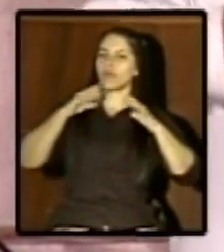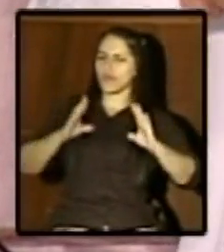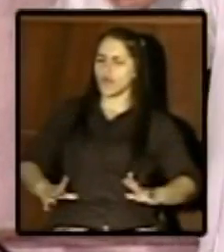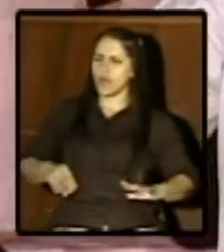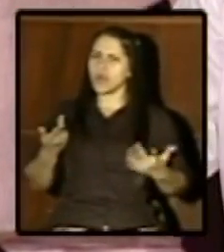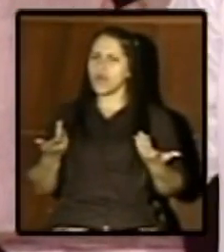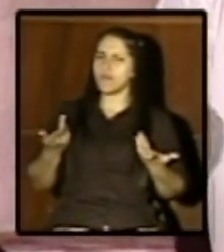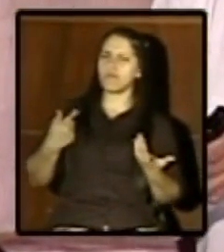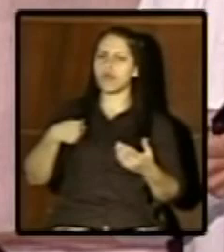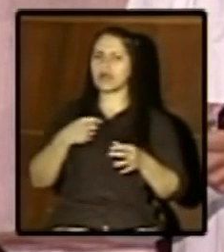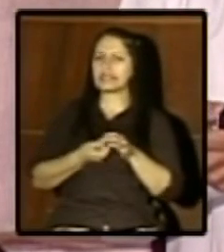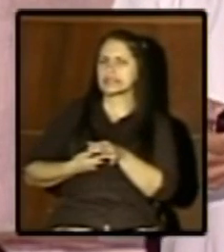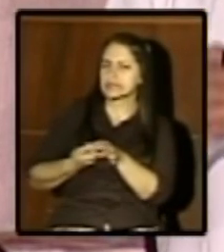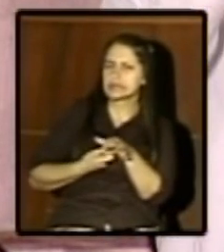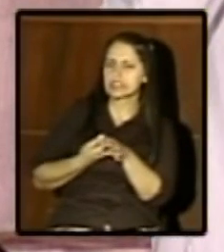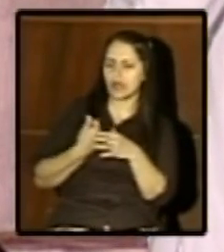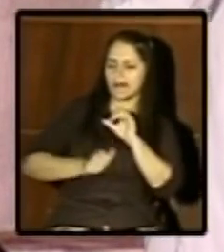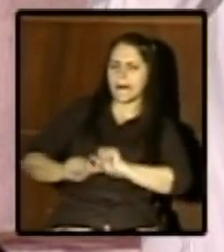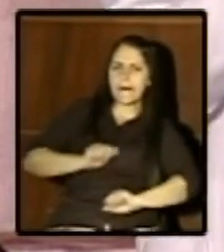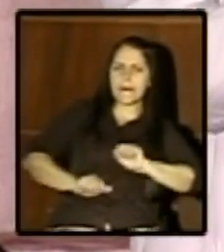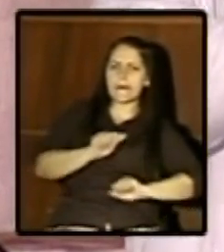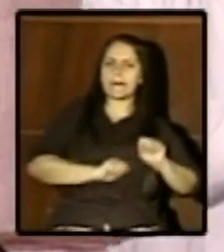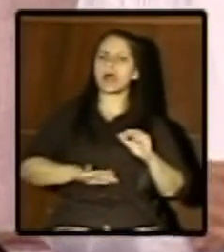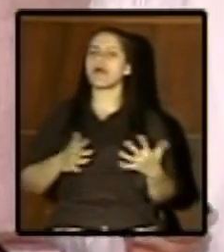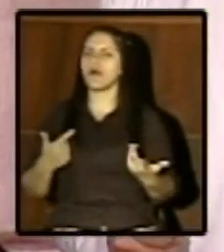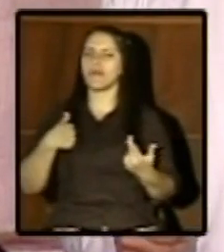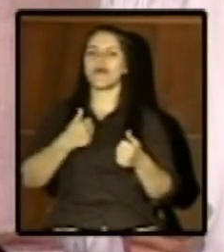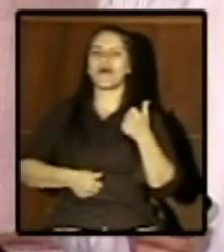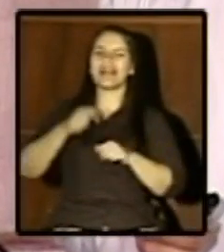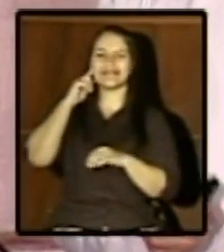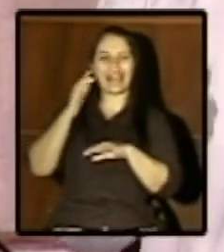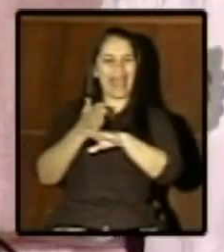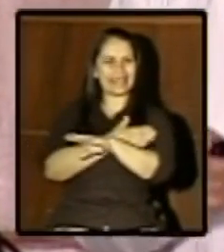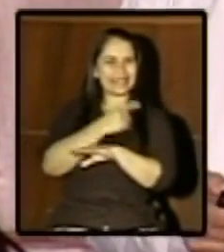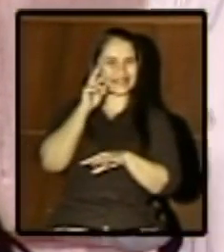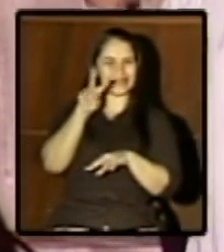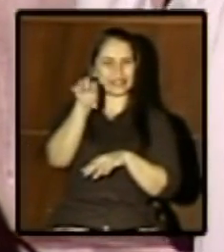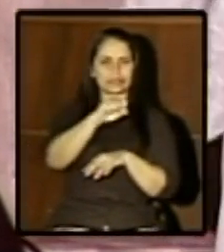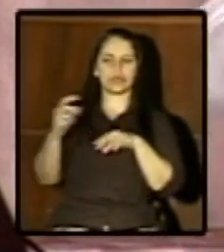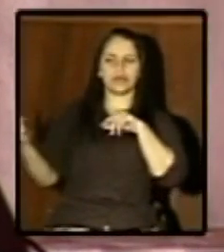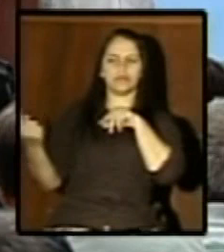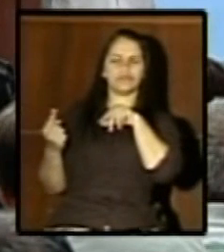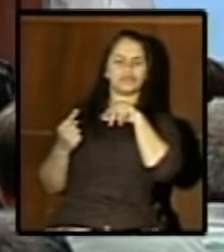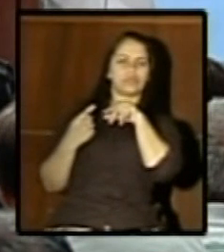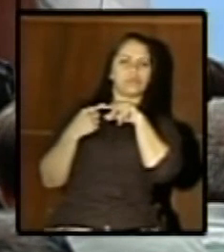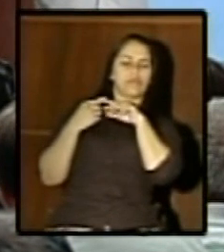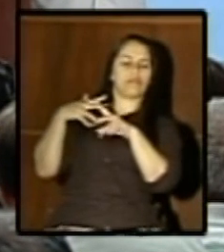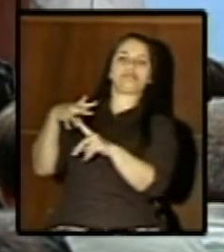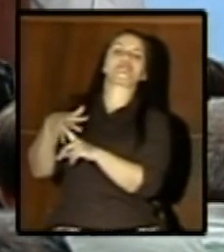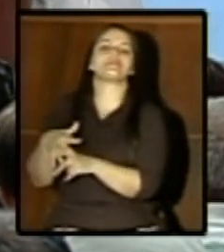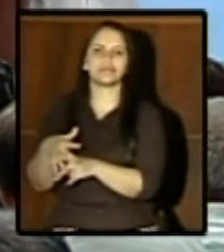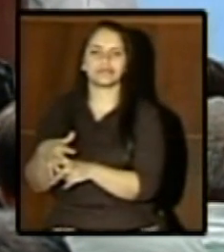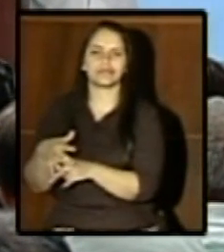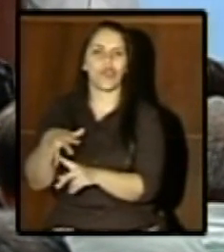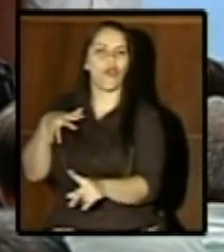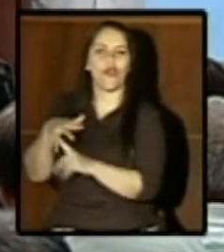cuerpo se ataca a sí mismo. El organismo con sus moléculas y sus células de defensa reconoce a la